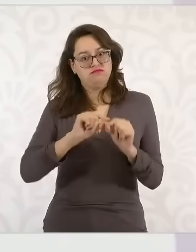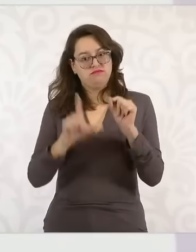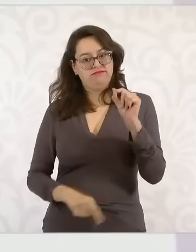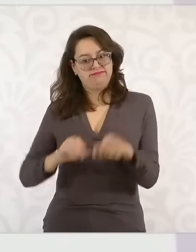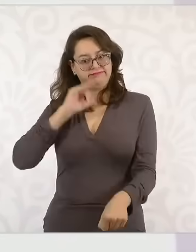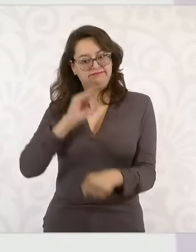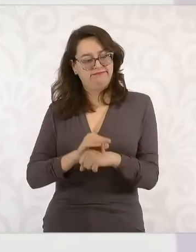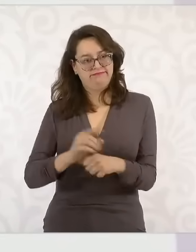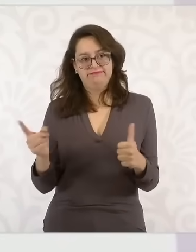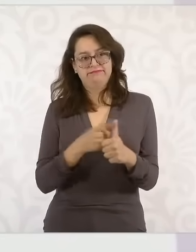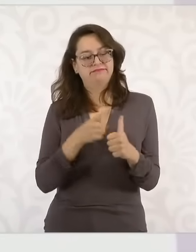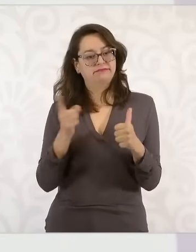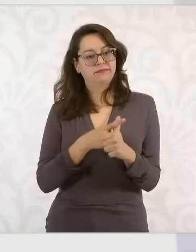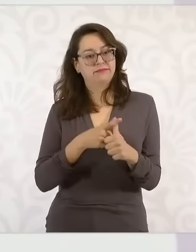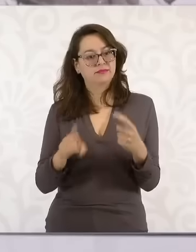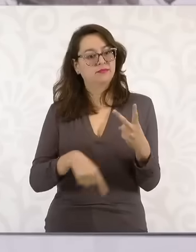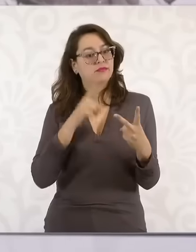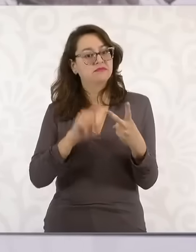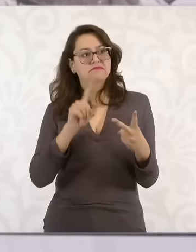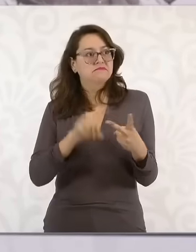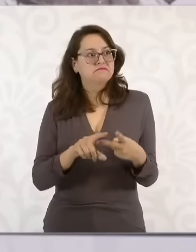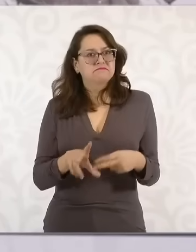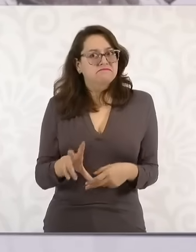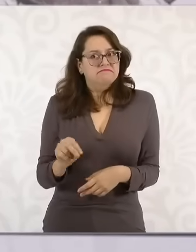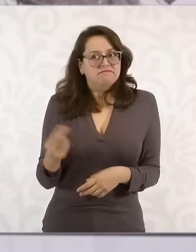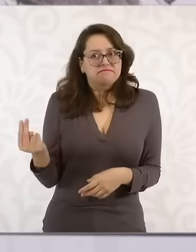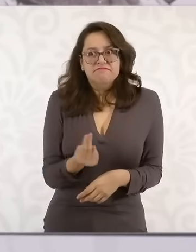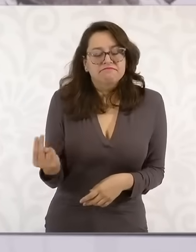y segundo porque no es necesario.